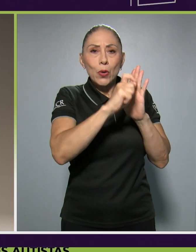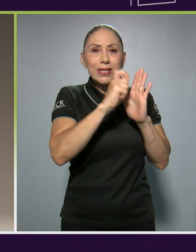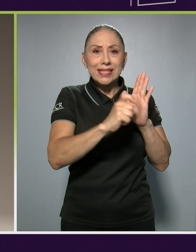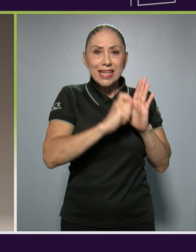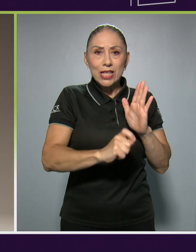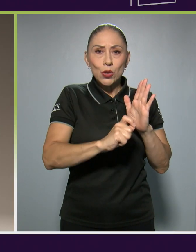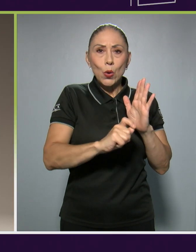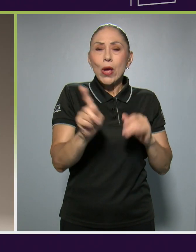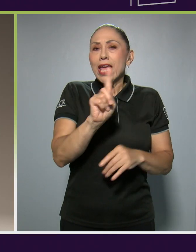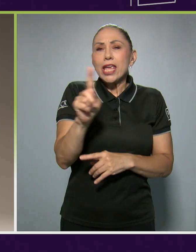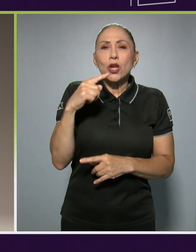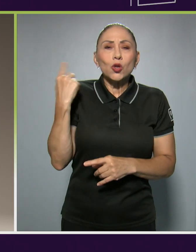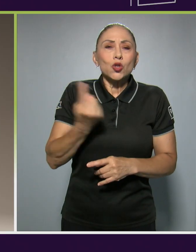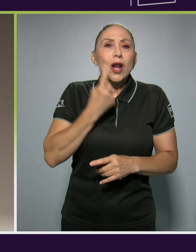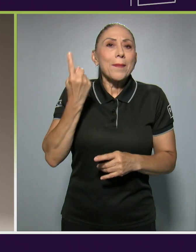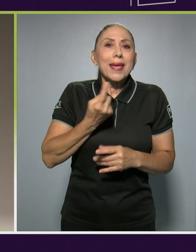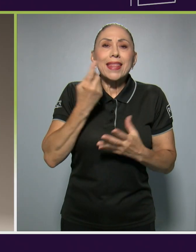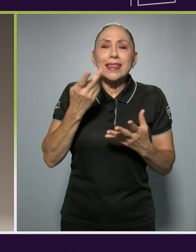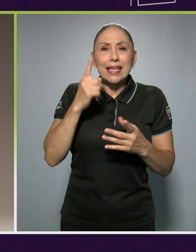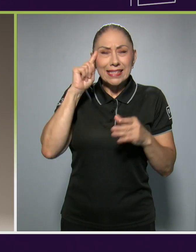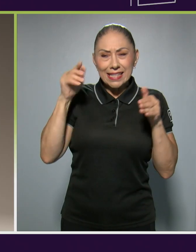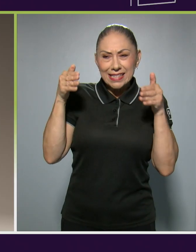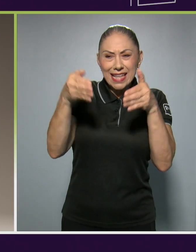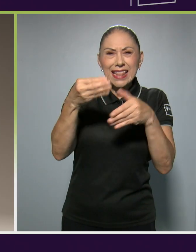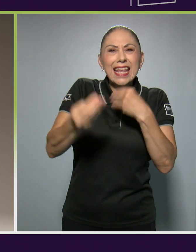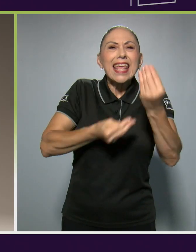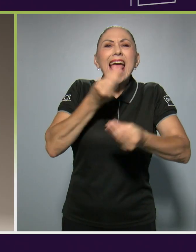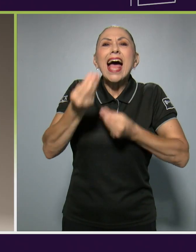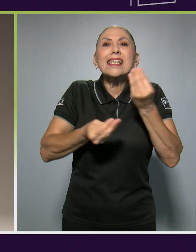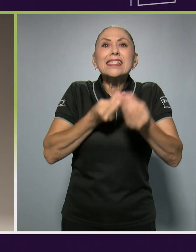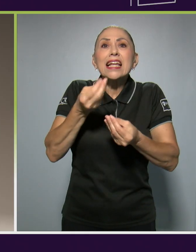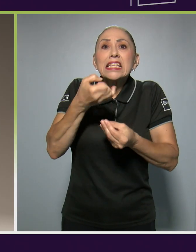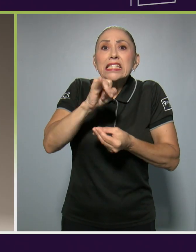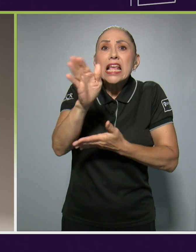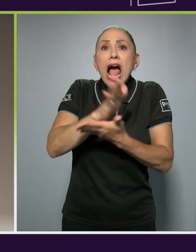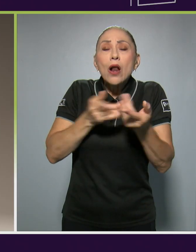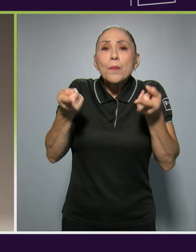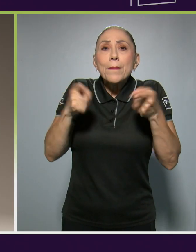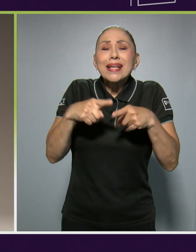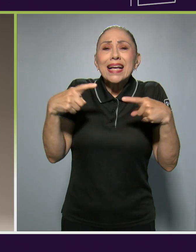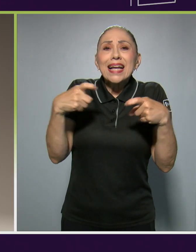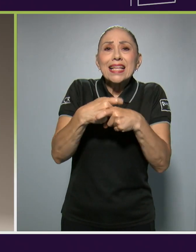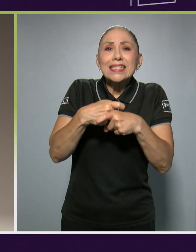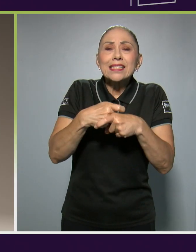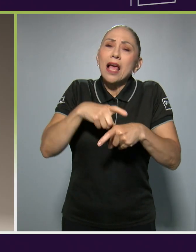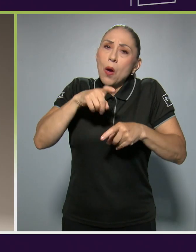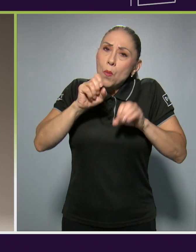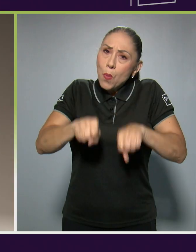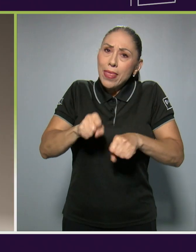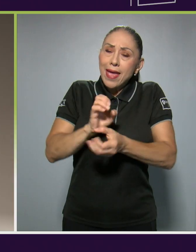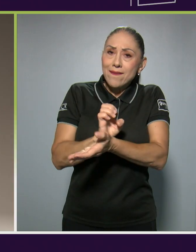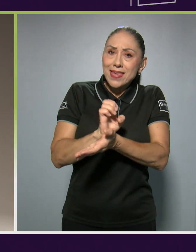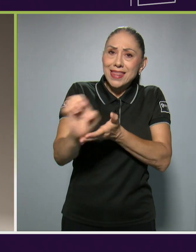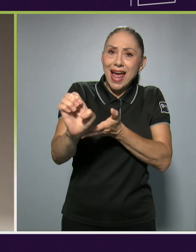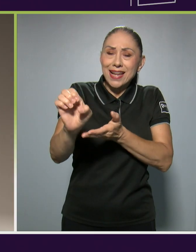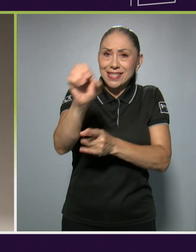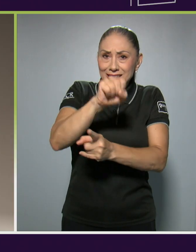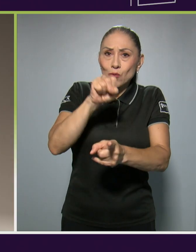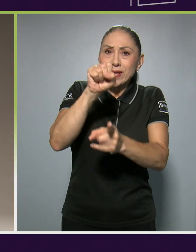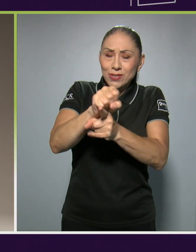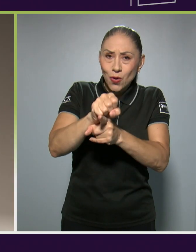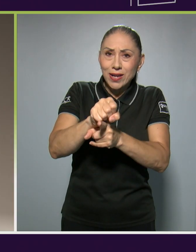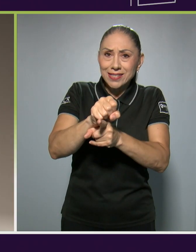qué hacer en medio de una crisis, sino también en evitar la crisis, conociendo los perfiles sensoriales de las personas